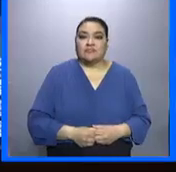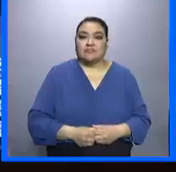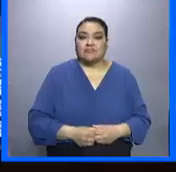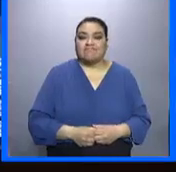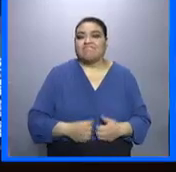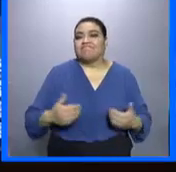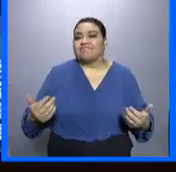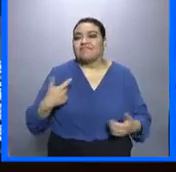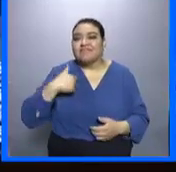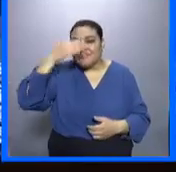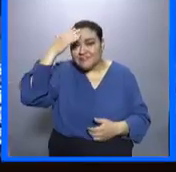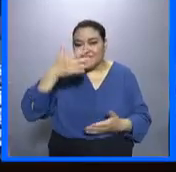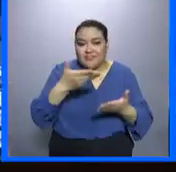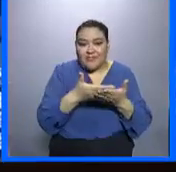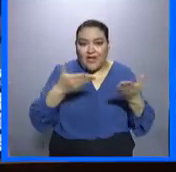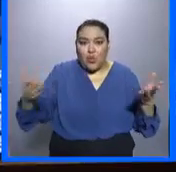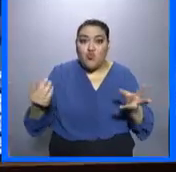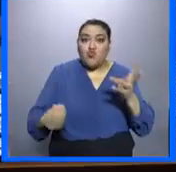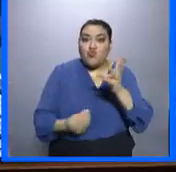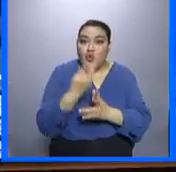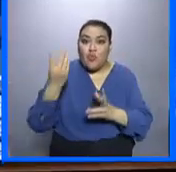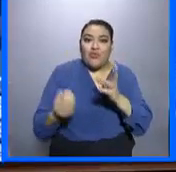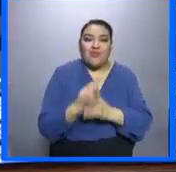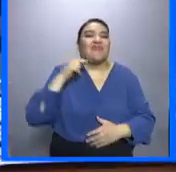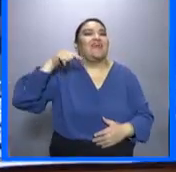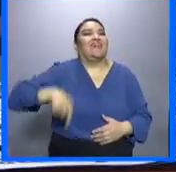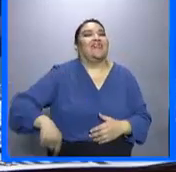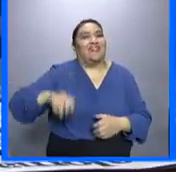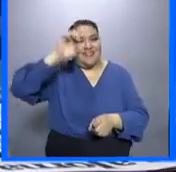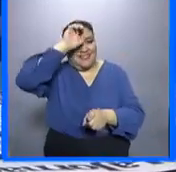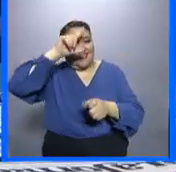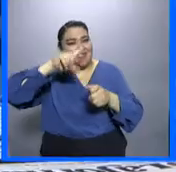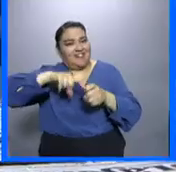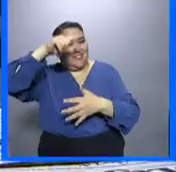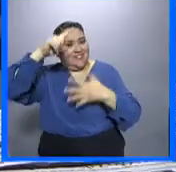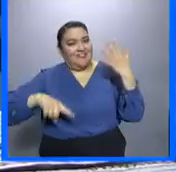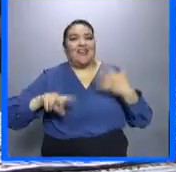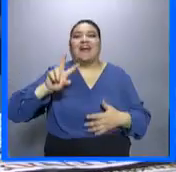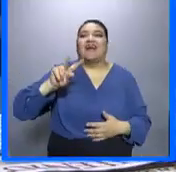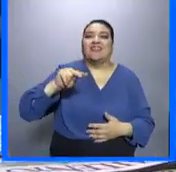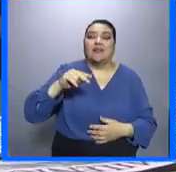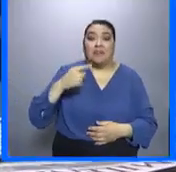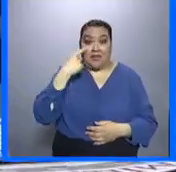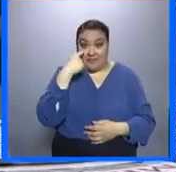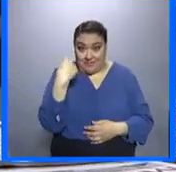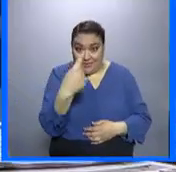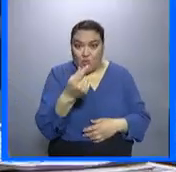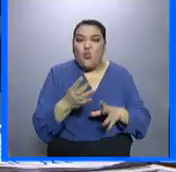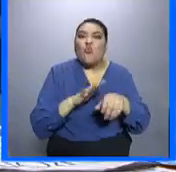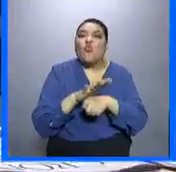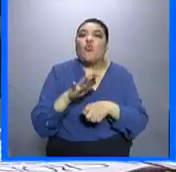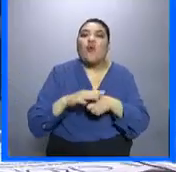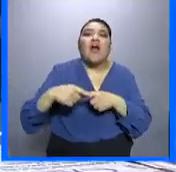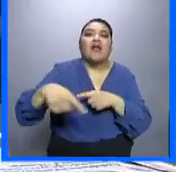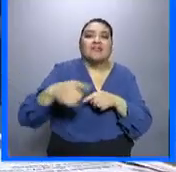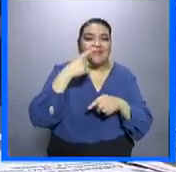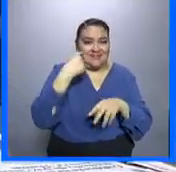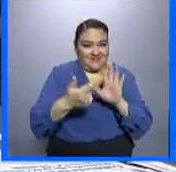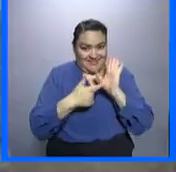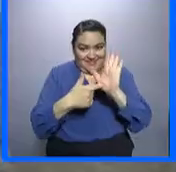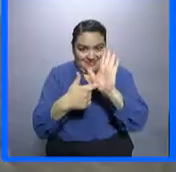Y estamos en época de estrenos en Plural TV. Conozca algunos de los más recientes que tenemos para usted en los próximos días.